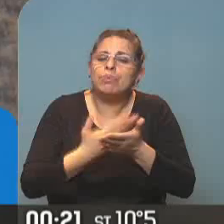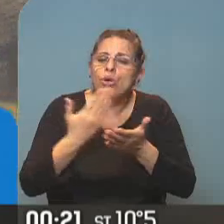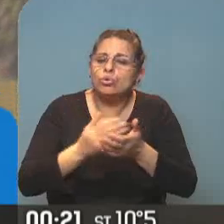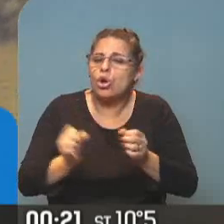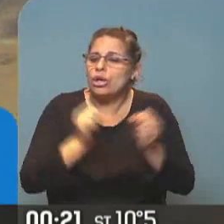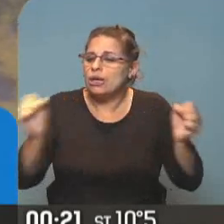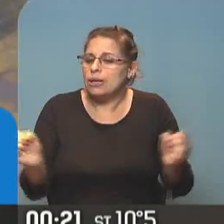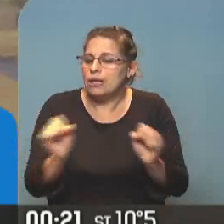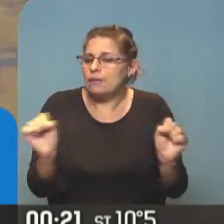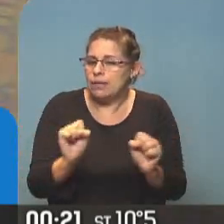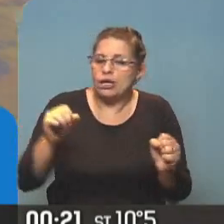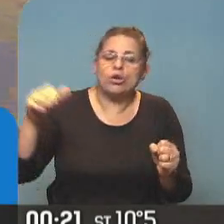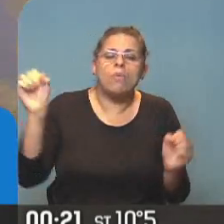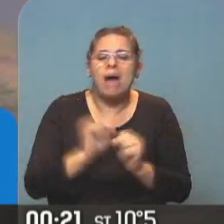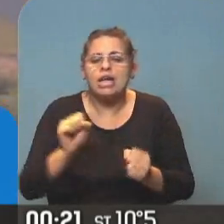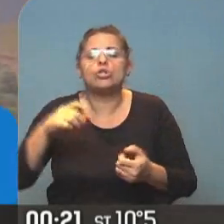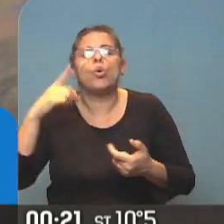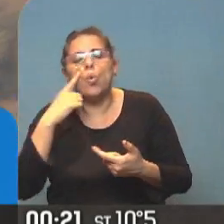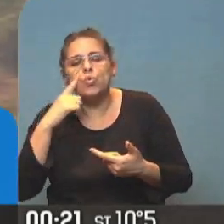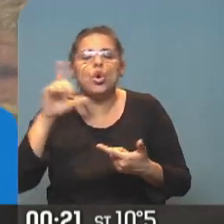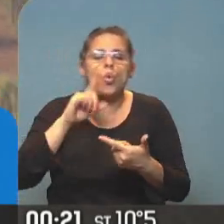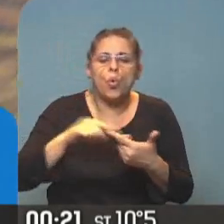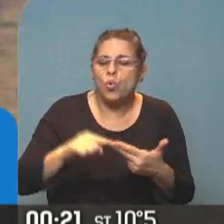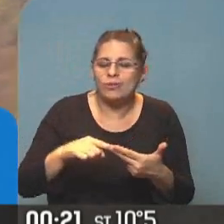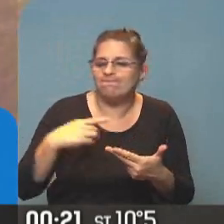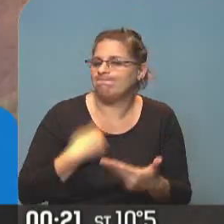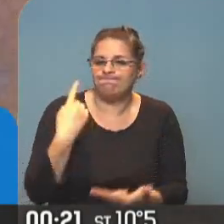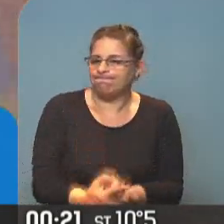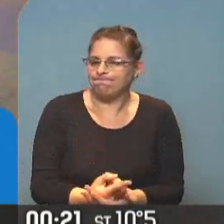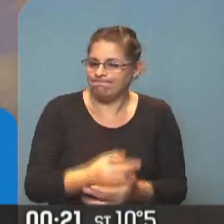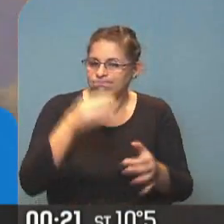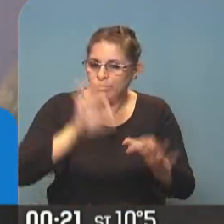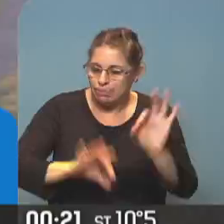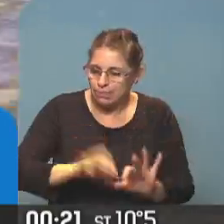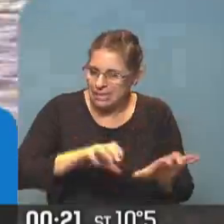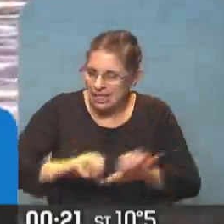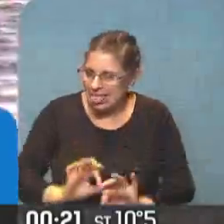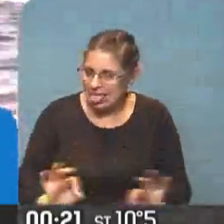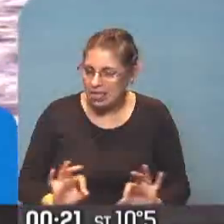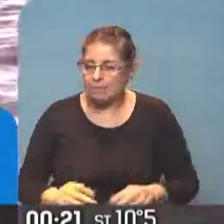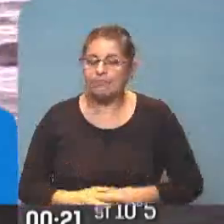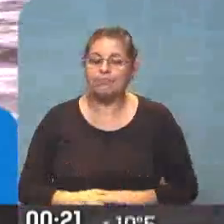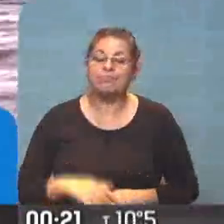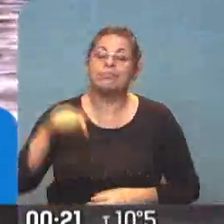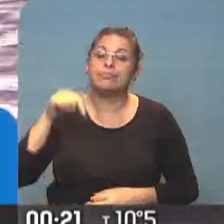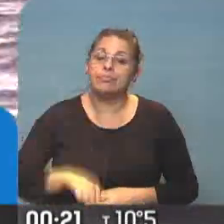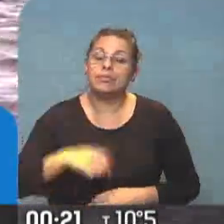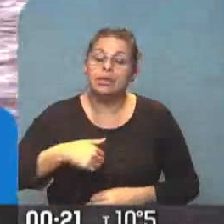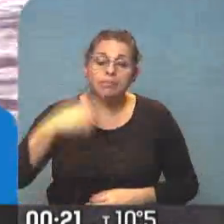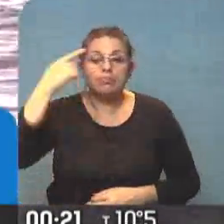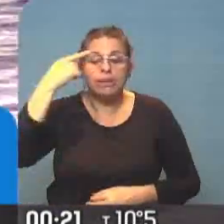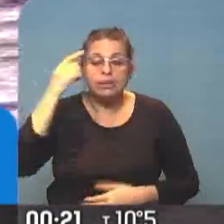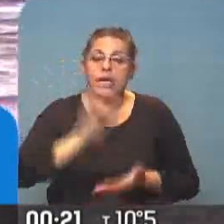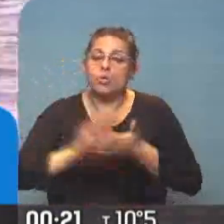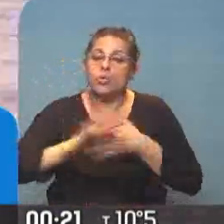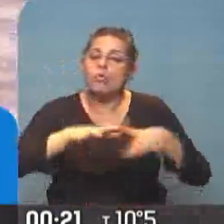este año, en los meses de mayo, junio, julio, y no se ha podido sembrar. Y acá encaras a una nueva siembra